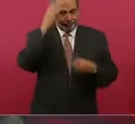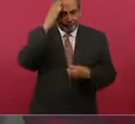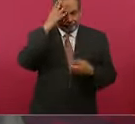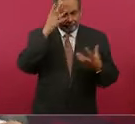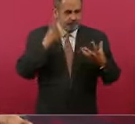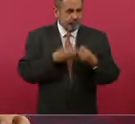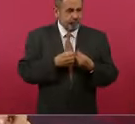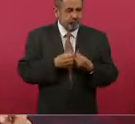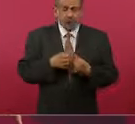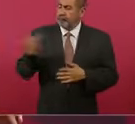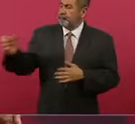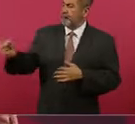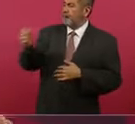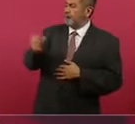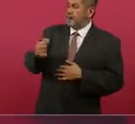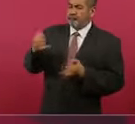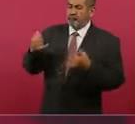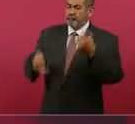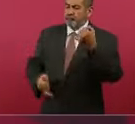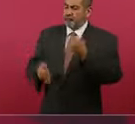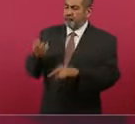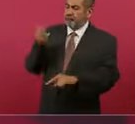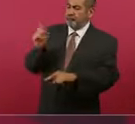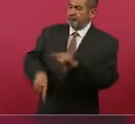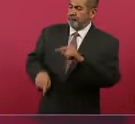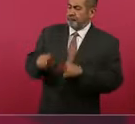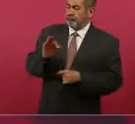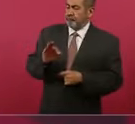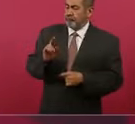un juicio de desafuero.